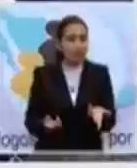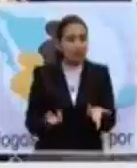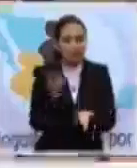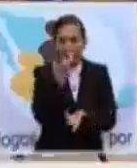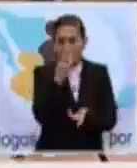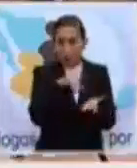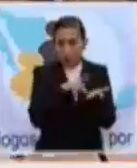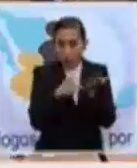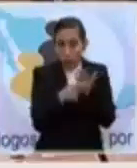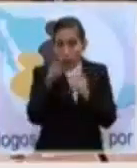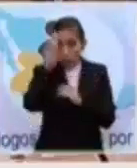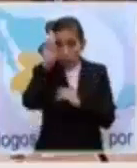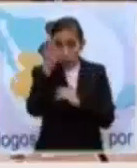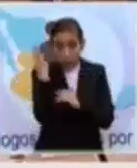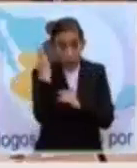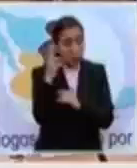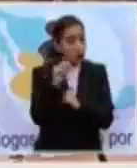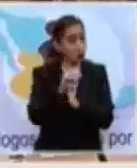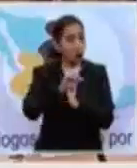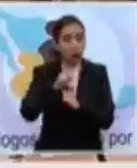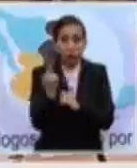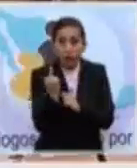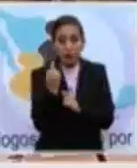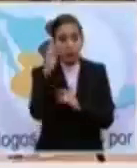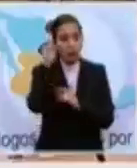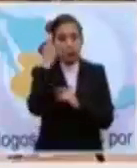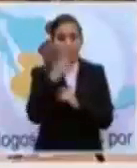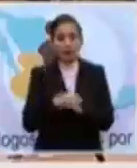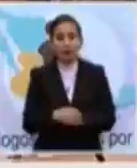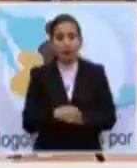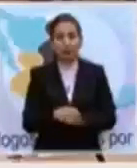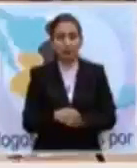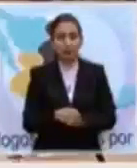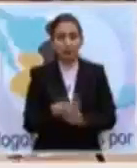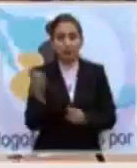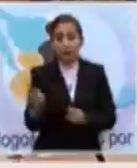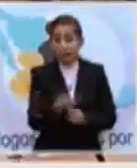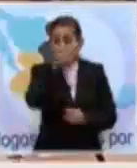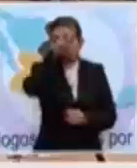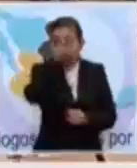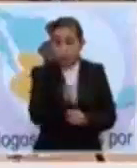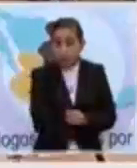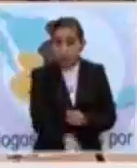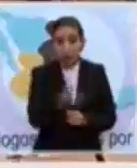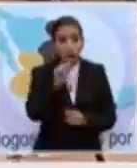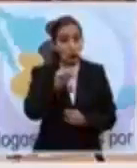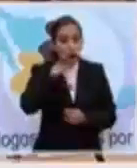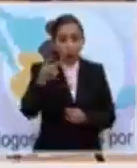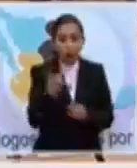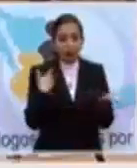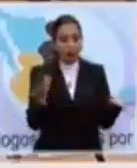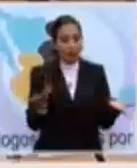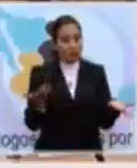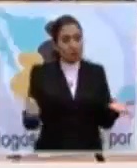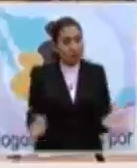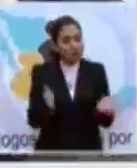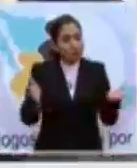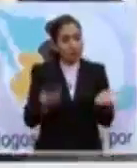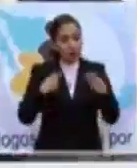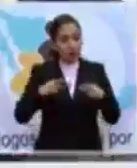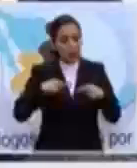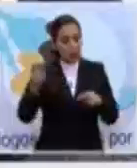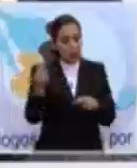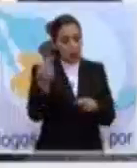Este proyecto de universalidad no es universal. Ustedes realmente no están activando lo que un